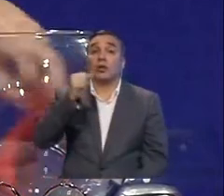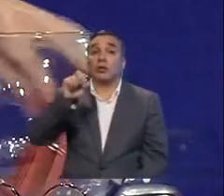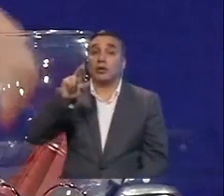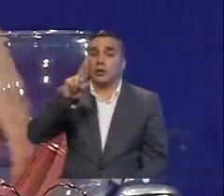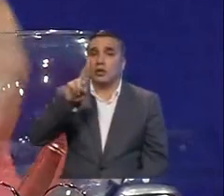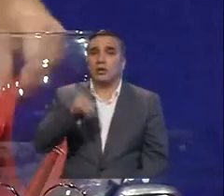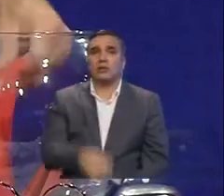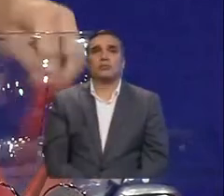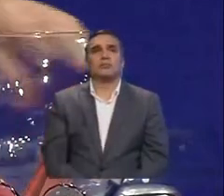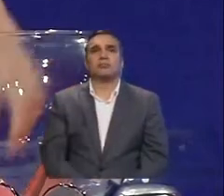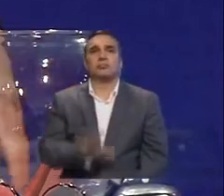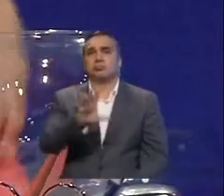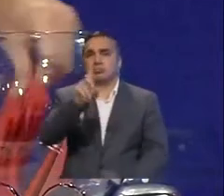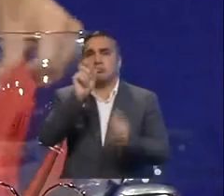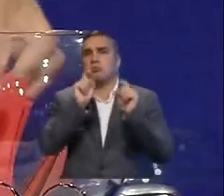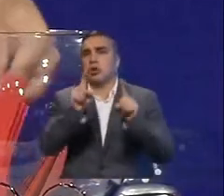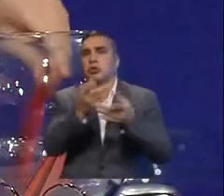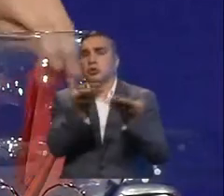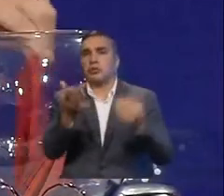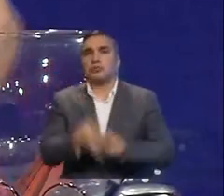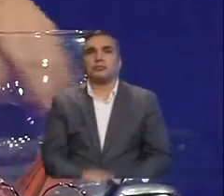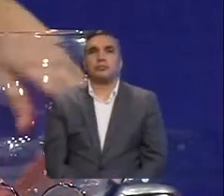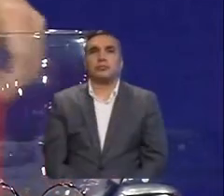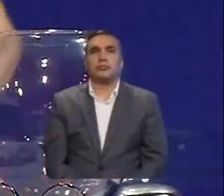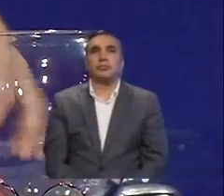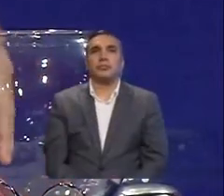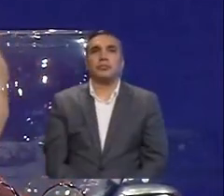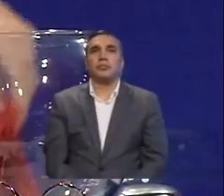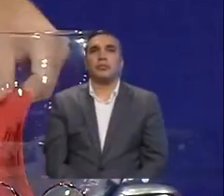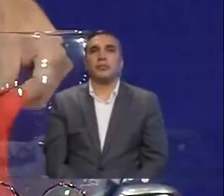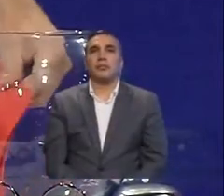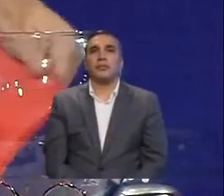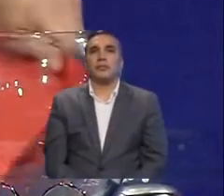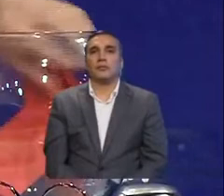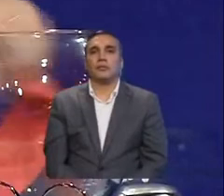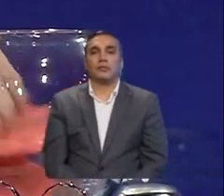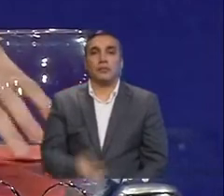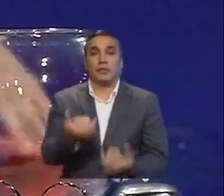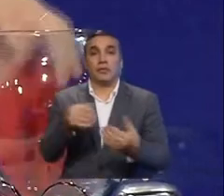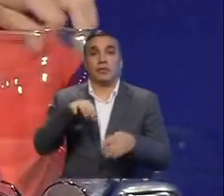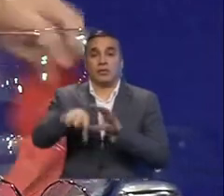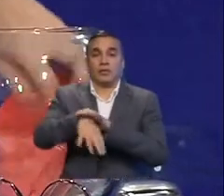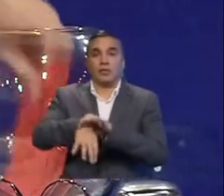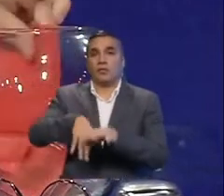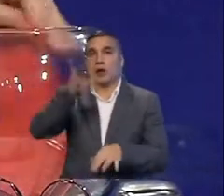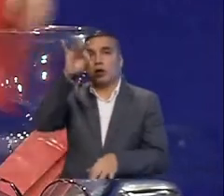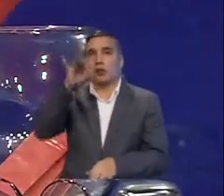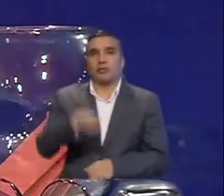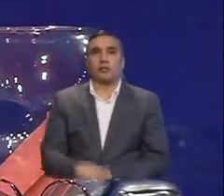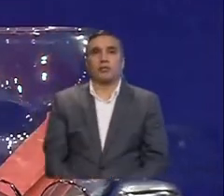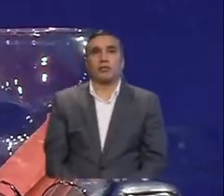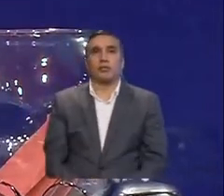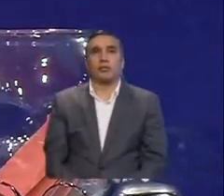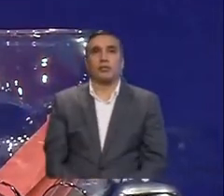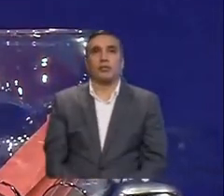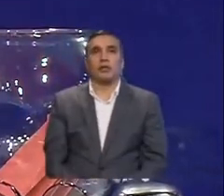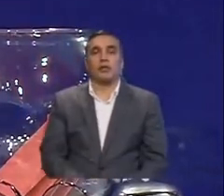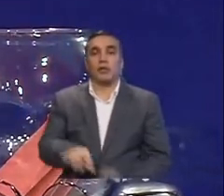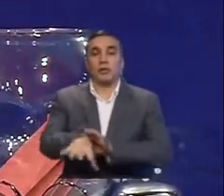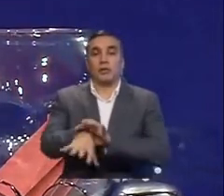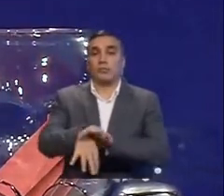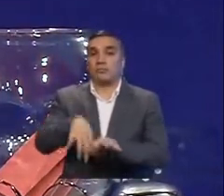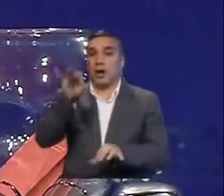Montúfar y la siguiente pregunta. A consideración del ánfora. Y escogemos